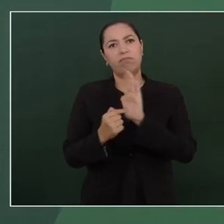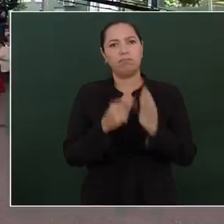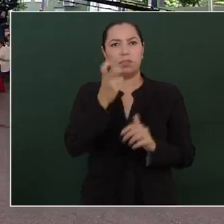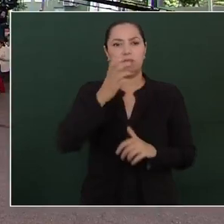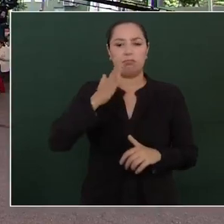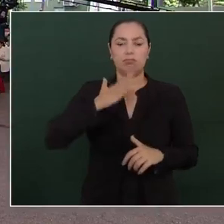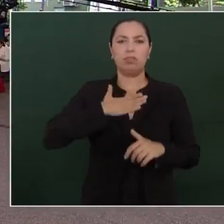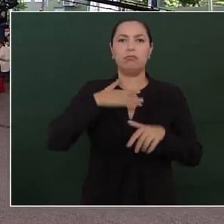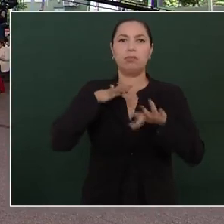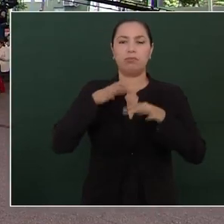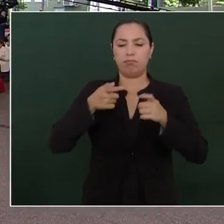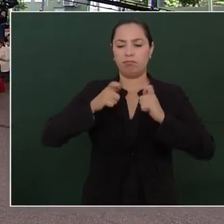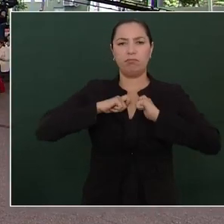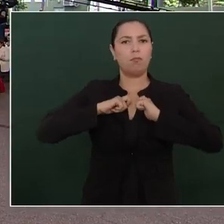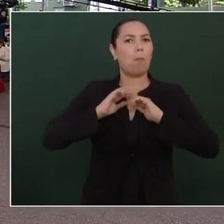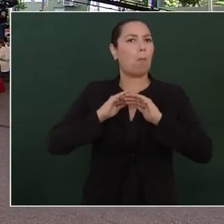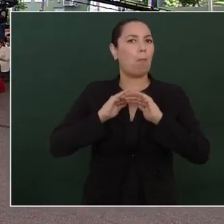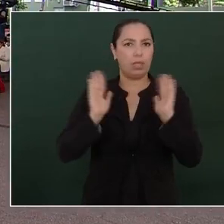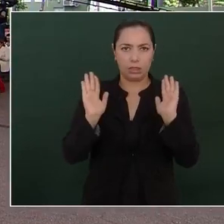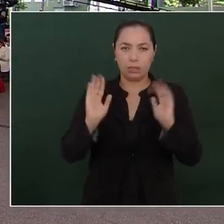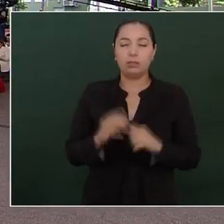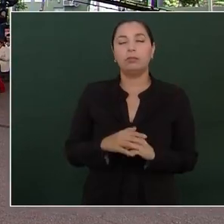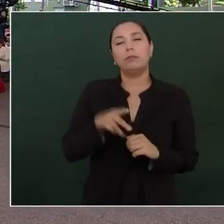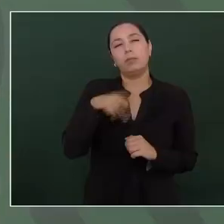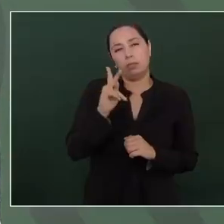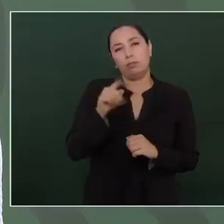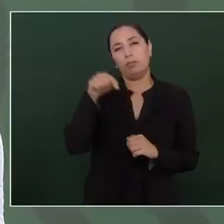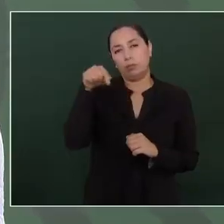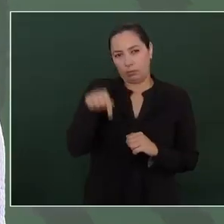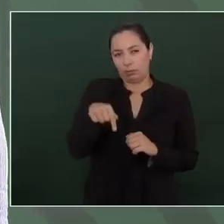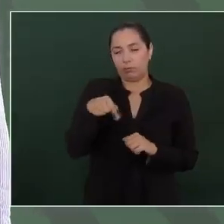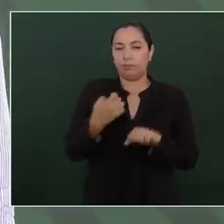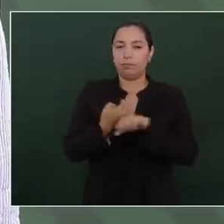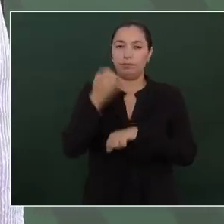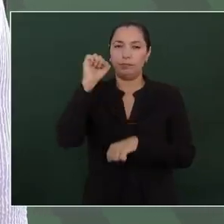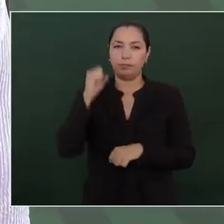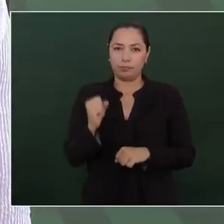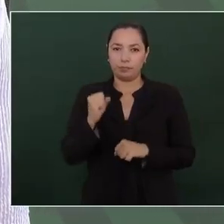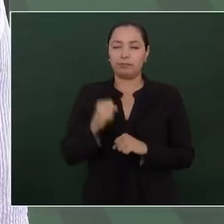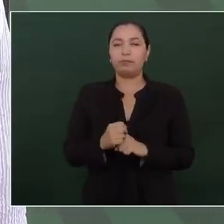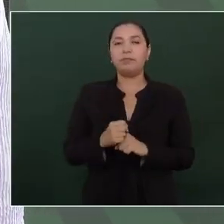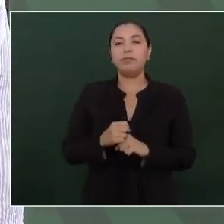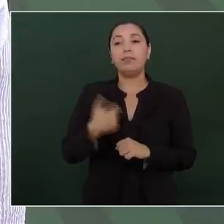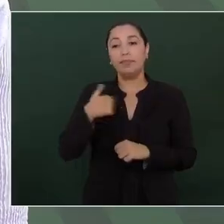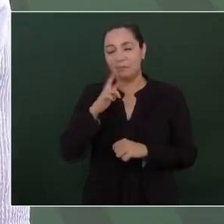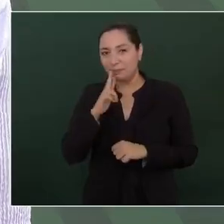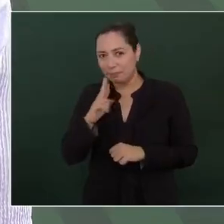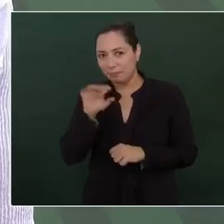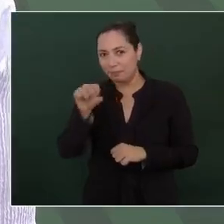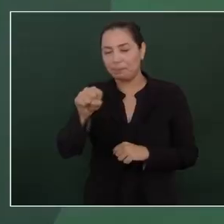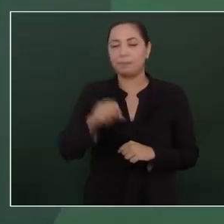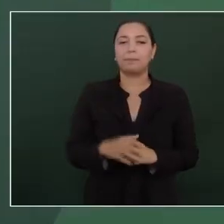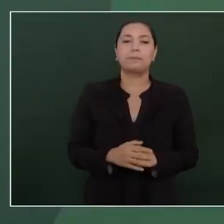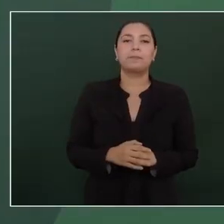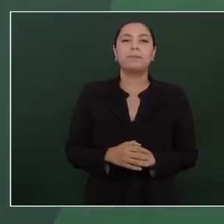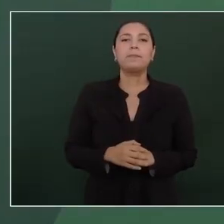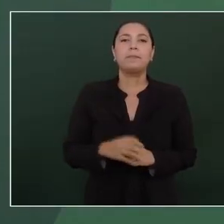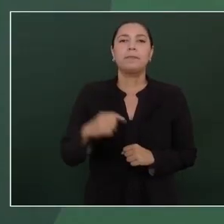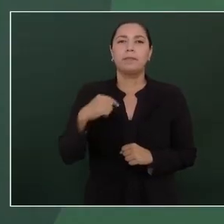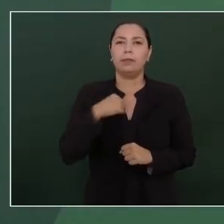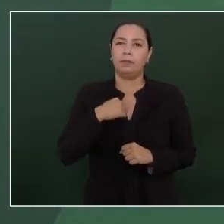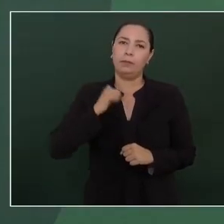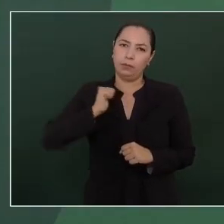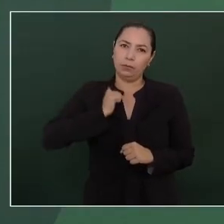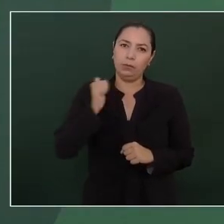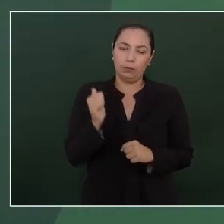más. Pero en el caso de Sinaloa, ya sé, debo la respuesta, pero yo aprovecho